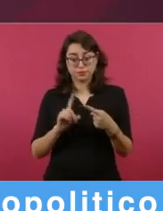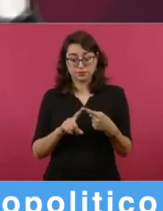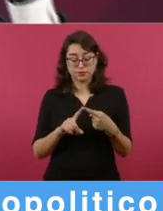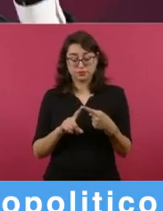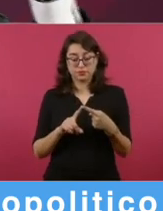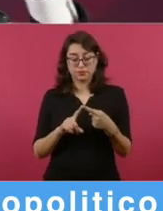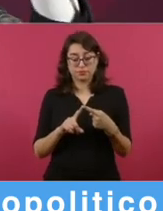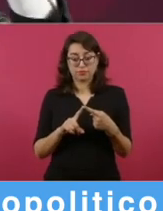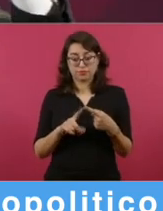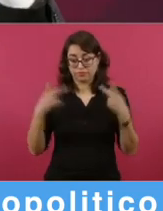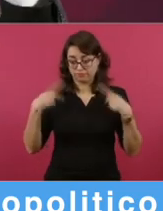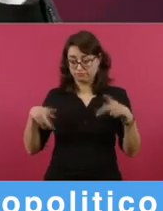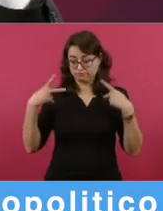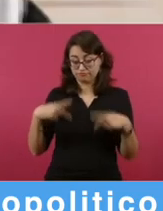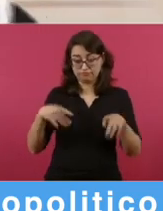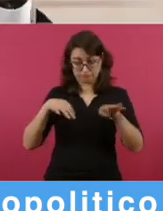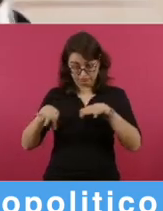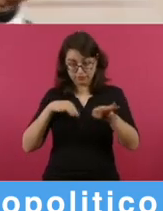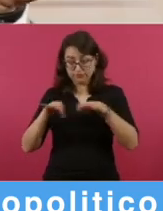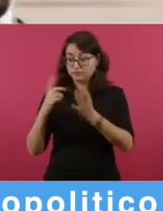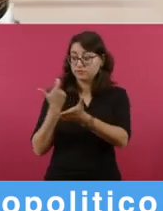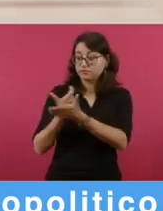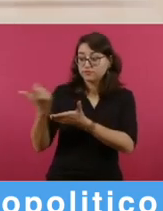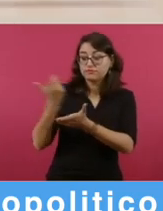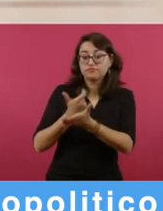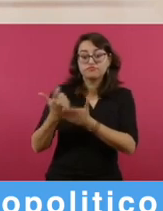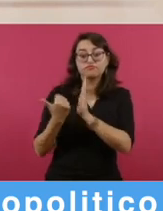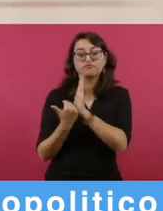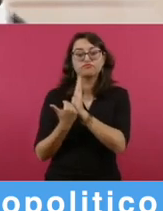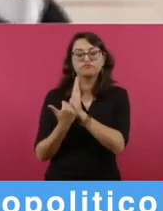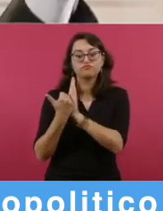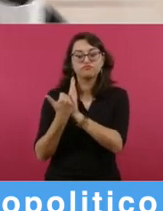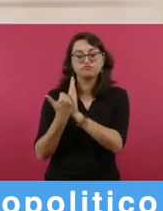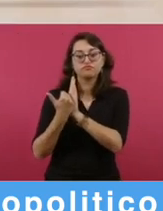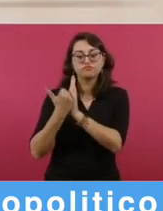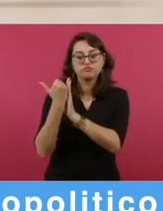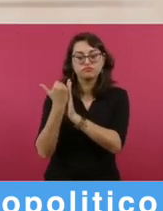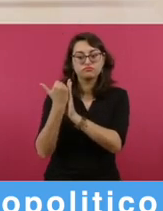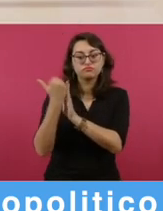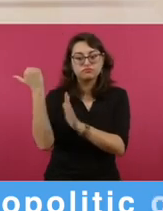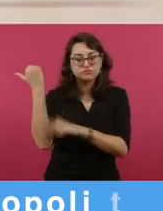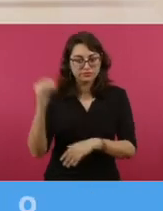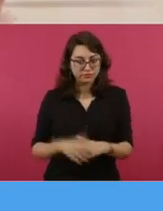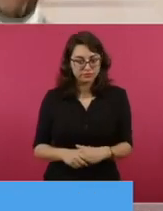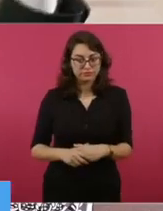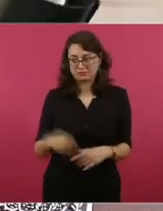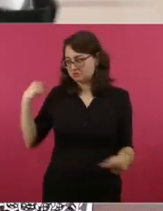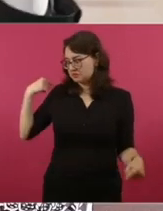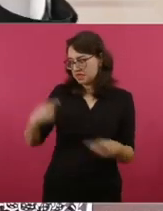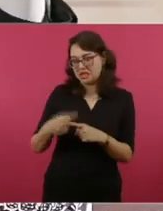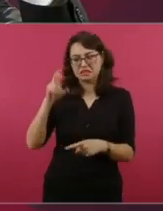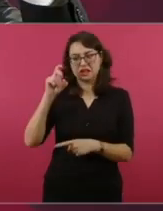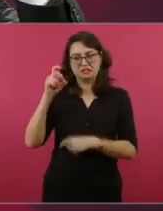países. Además, celebra que el gobierno del presidente Biden entregará visas de trabajo para que migrantes nacionales puedan trabajar